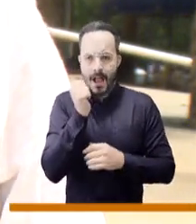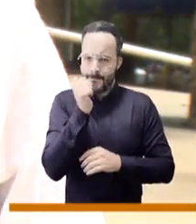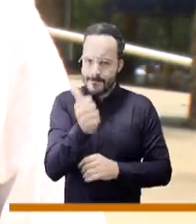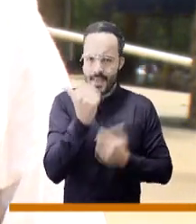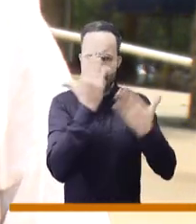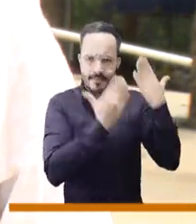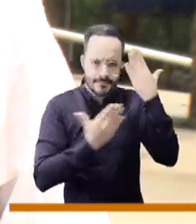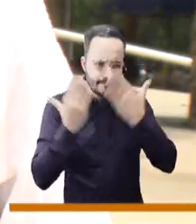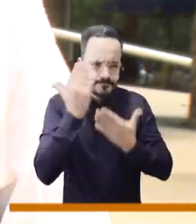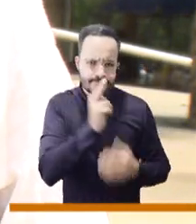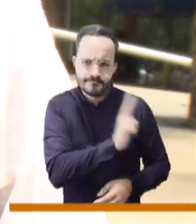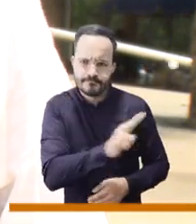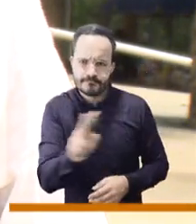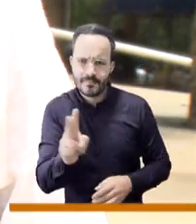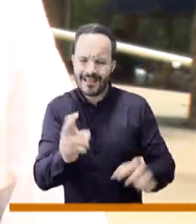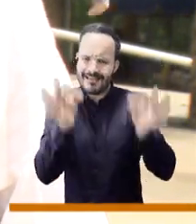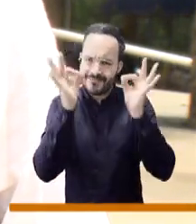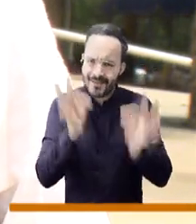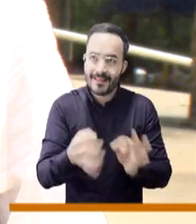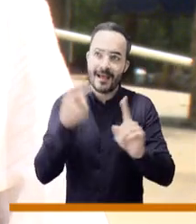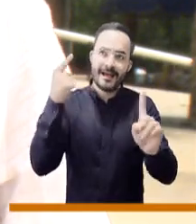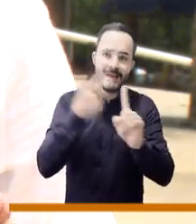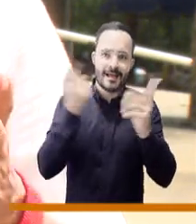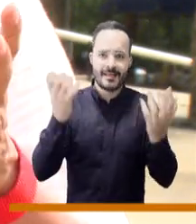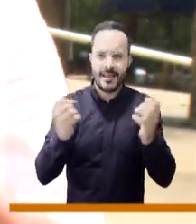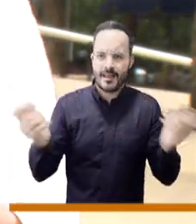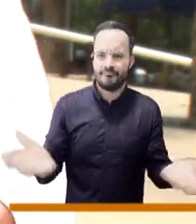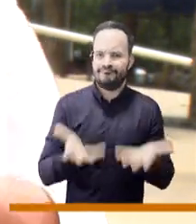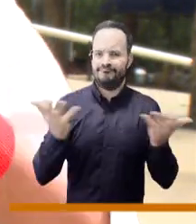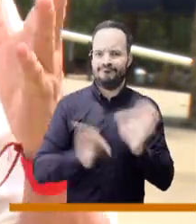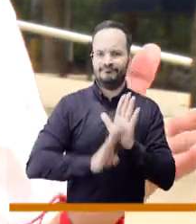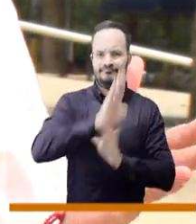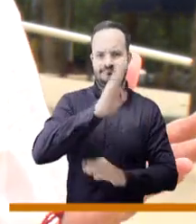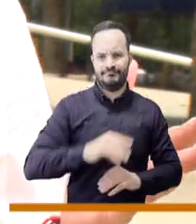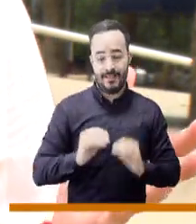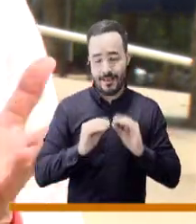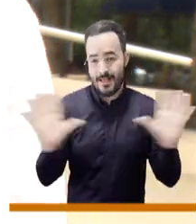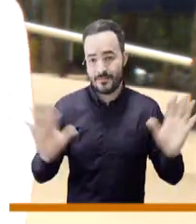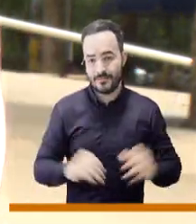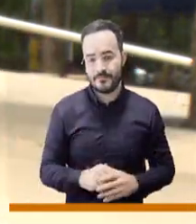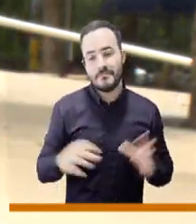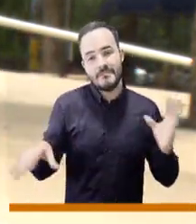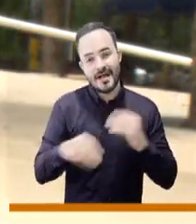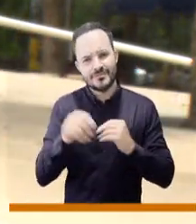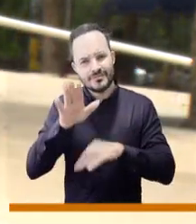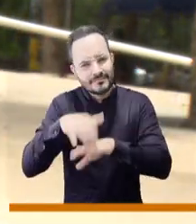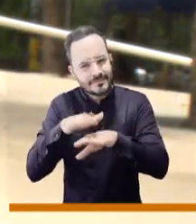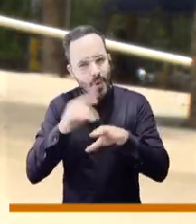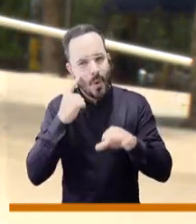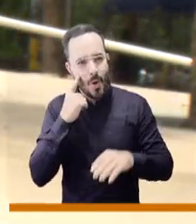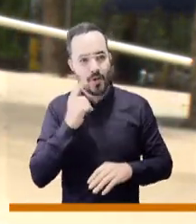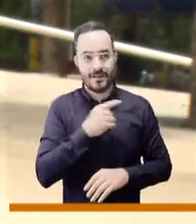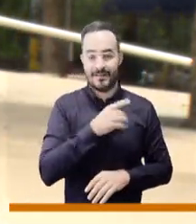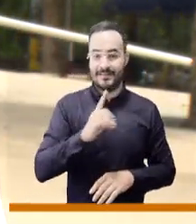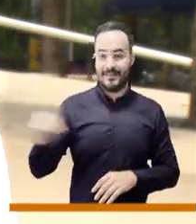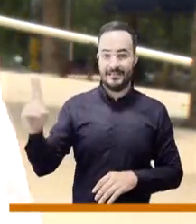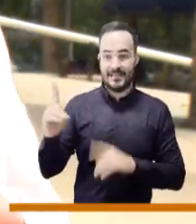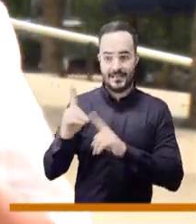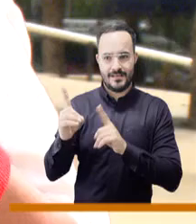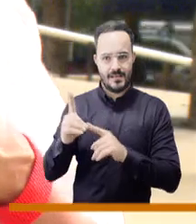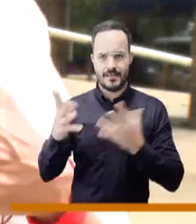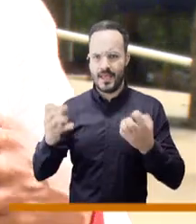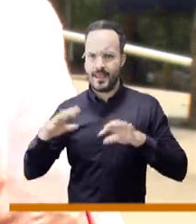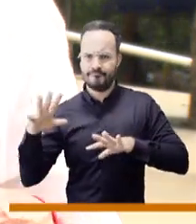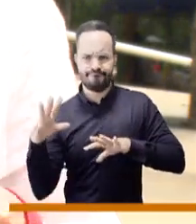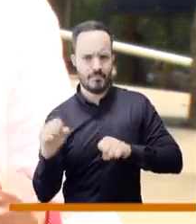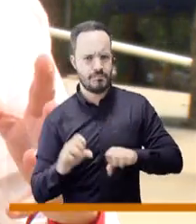vote por esas candidaturas realmente progresistas. Y tengan el espectro muy claro que hoy las derechas vienen por todo, vienen por